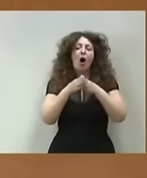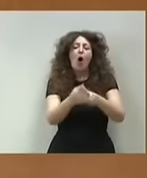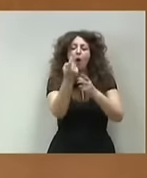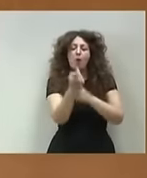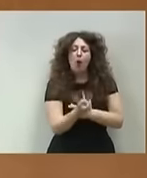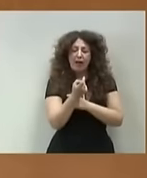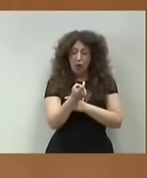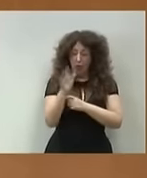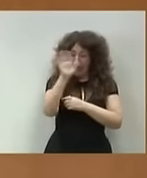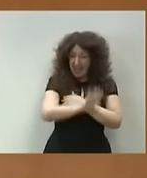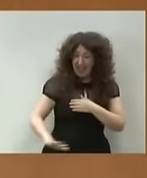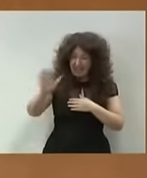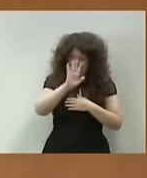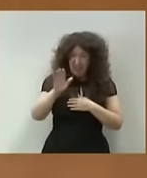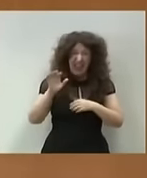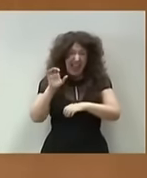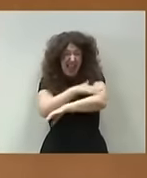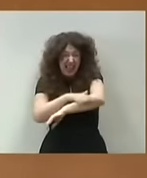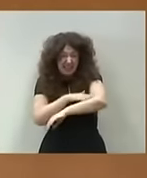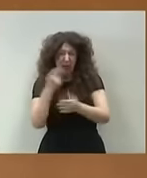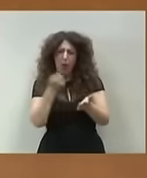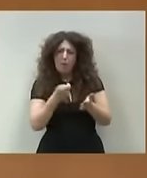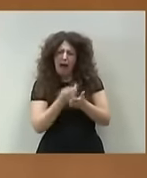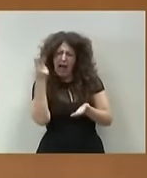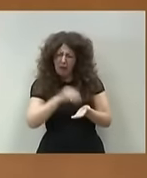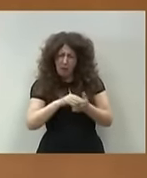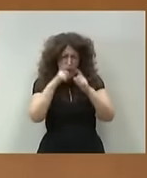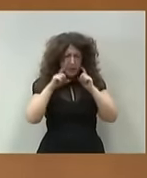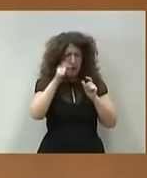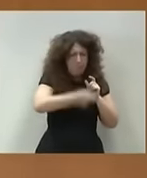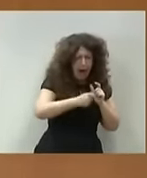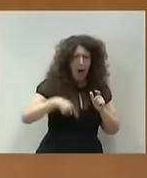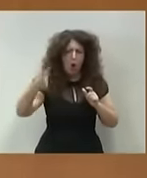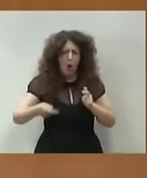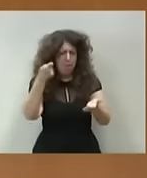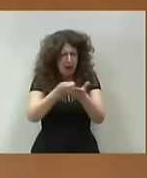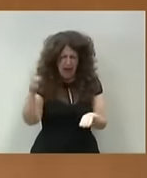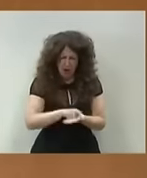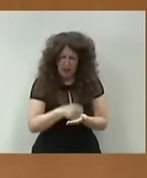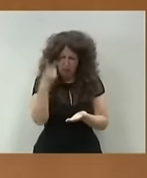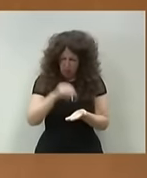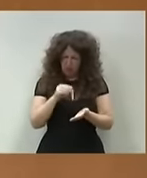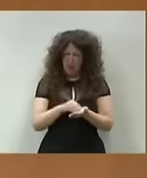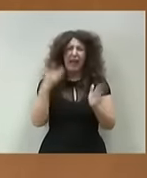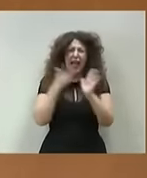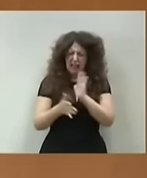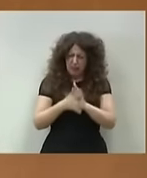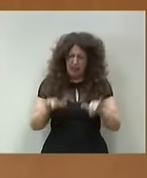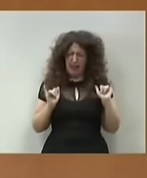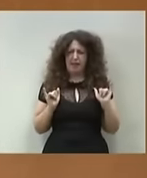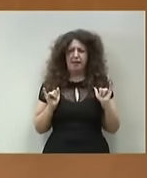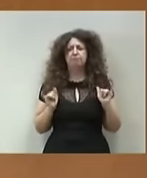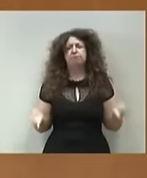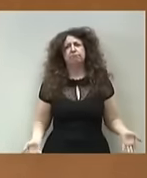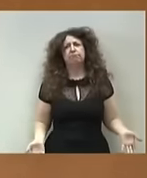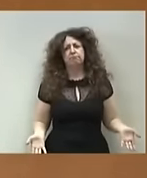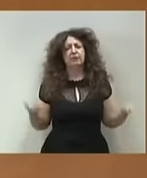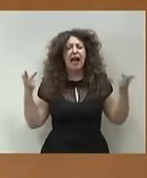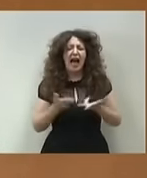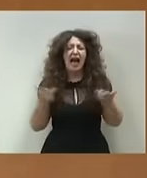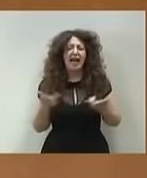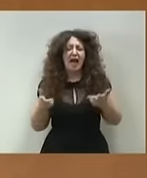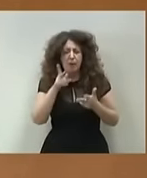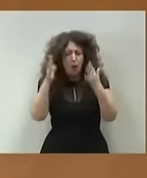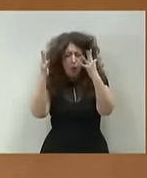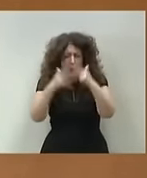serias dudas de que se hubieran estado pagando 2 veces las mismas mascarillas, y ustedes sin dar ningún tipo de explicación. Mire, este caso es grave no solamente por la